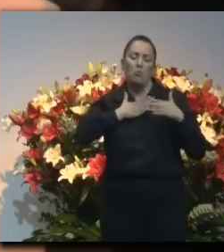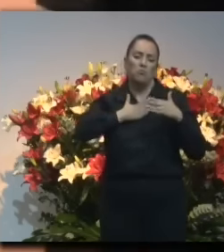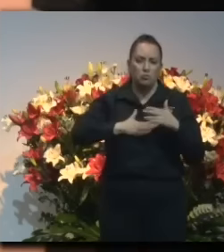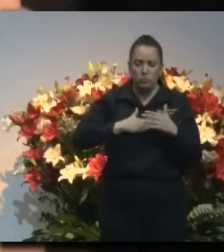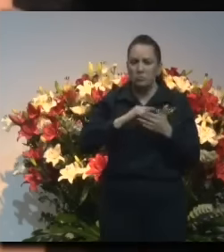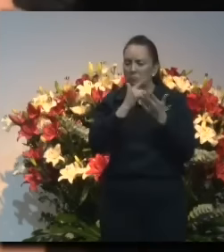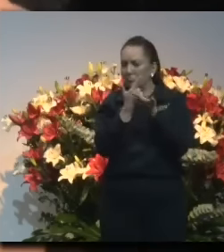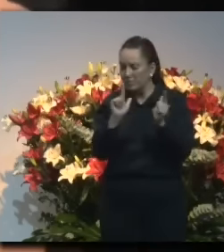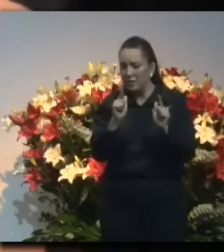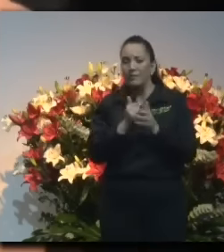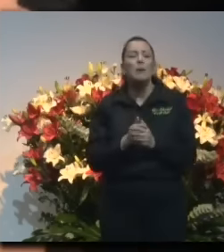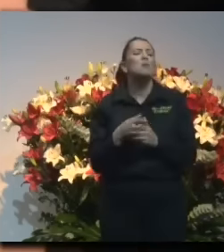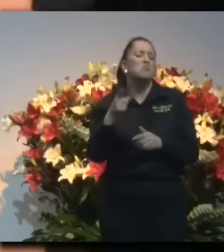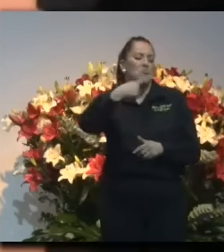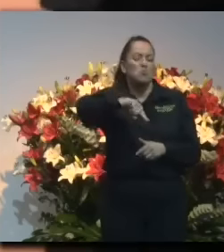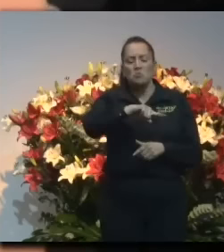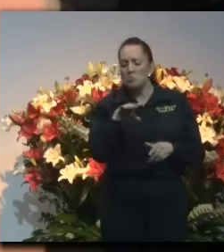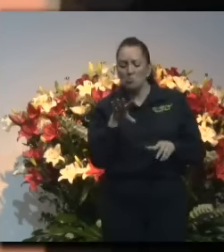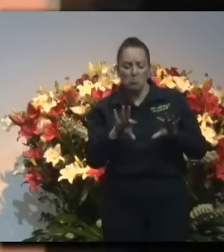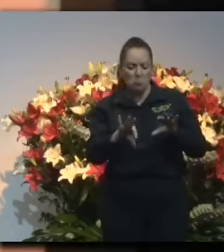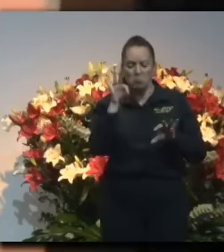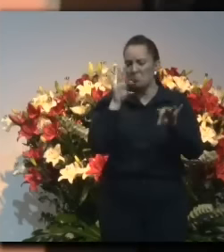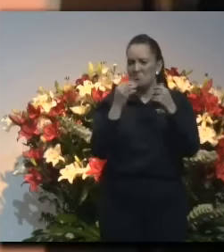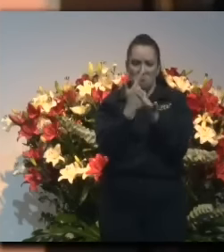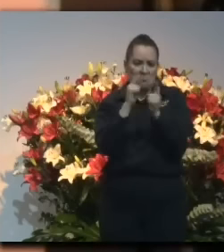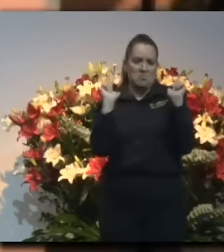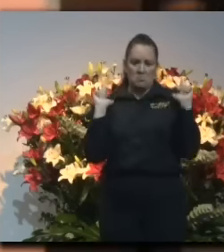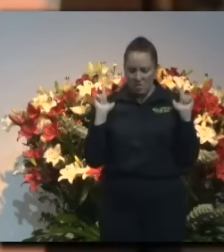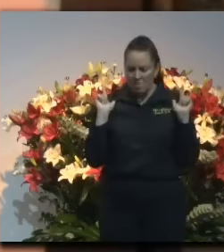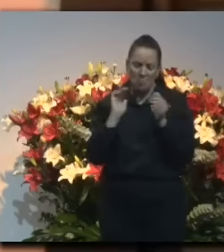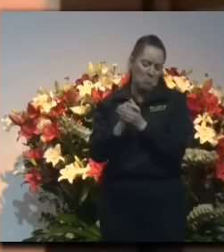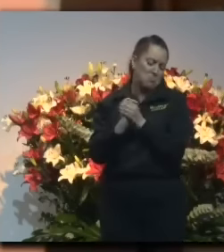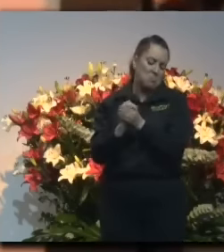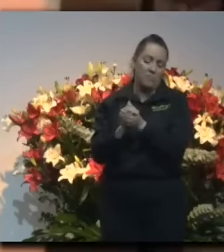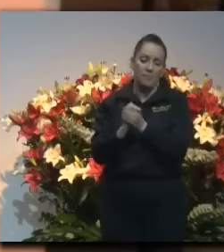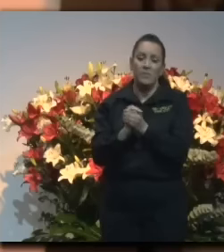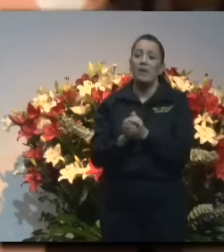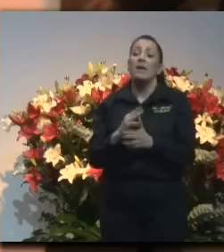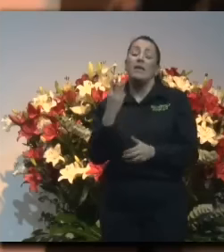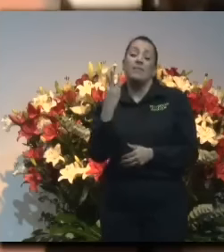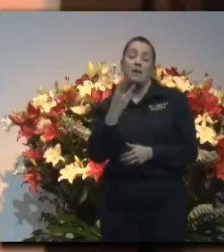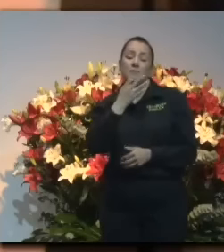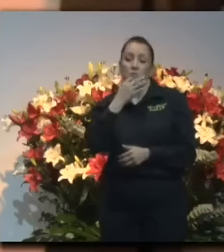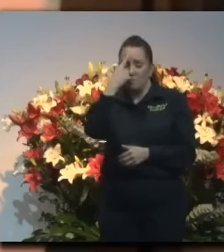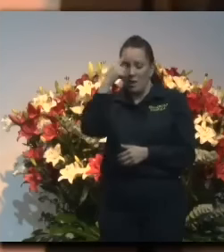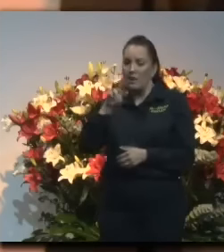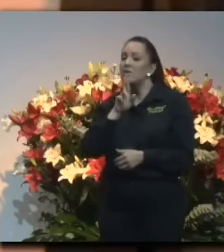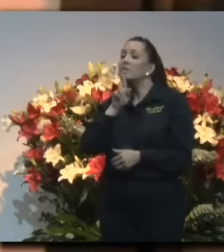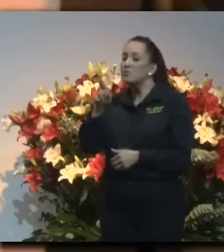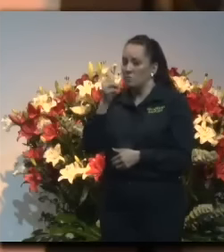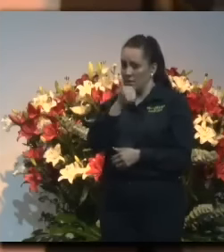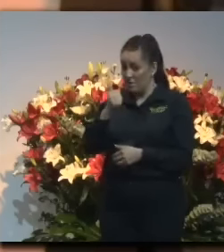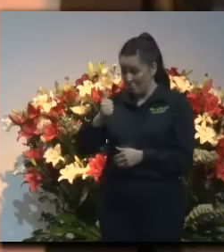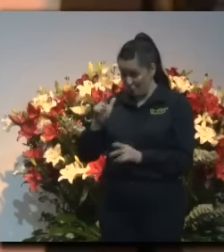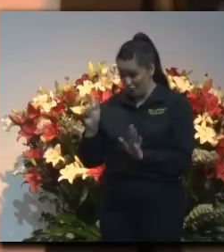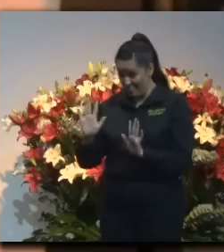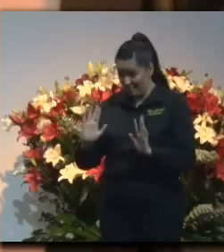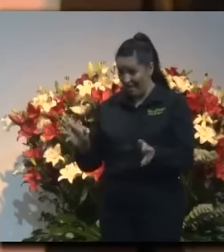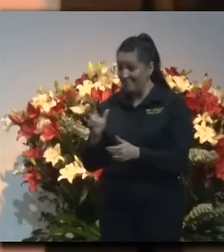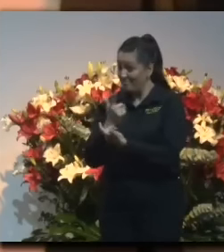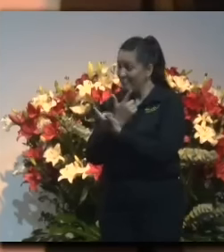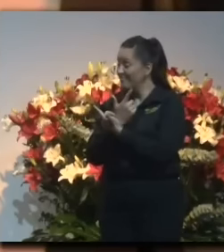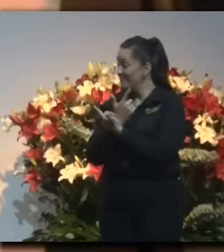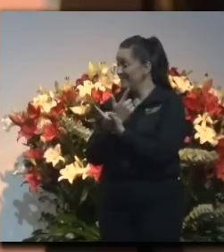tomaremos algunas de ellas al azar y te las compartiremos. Tendrás hasta 3 minutos para dar respuesta a las mismas. ¿Estás lista, Xochitl?